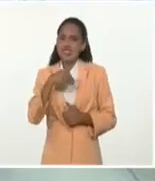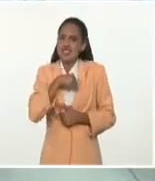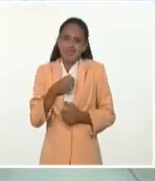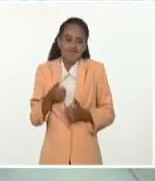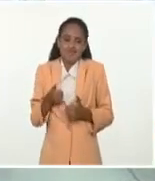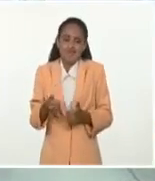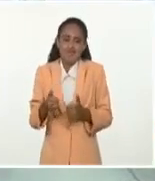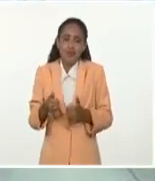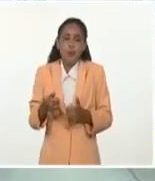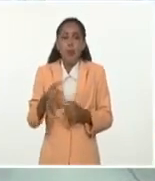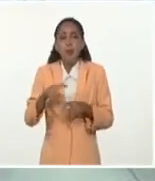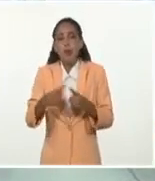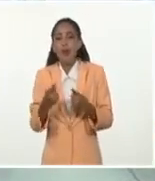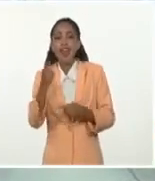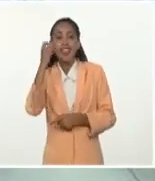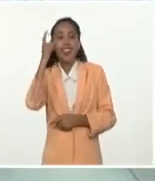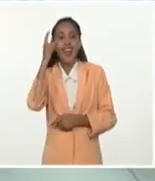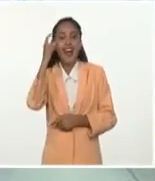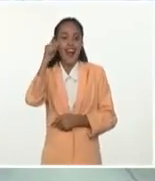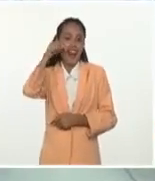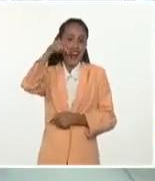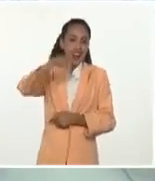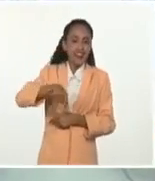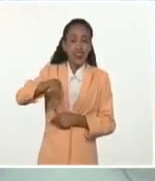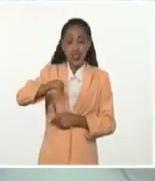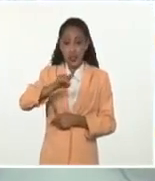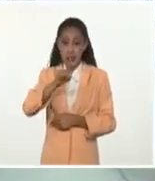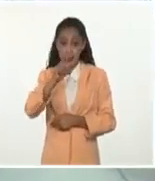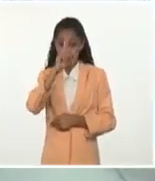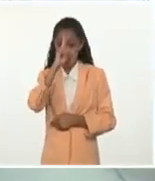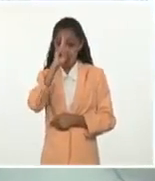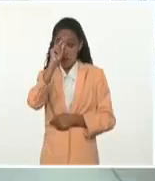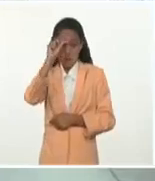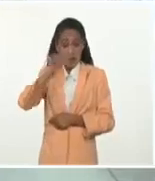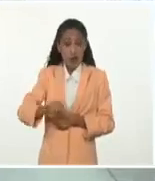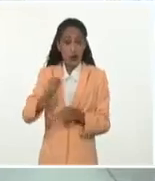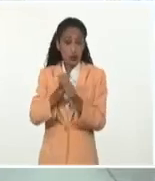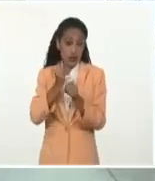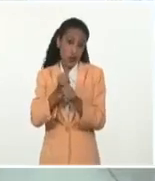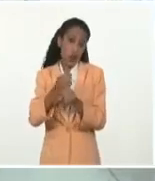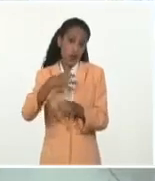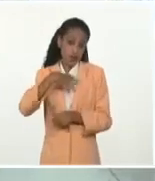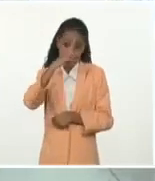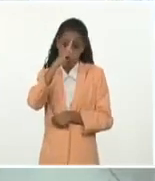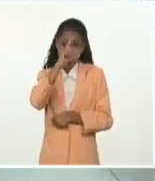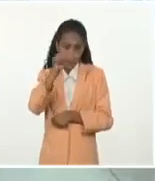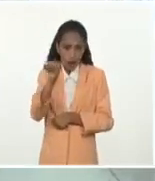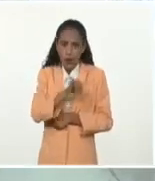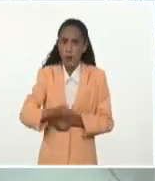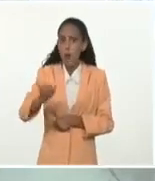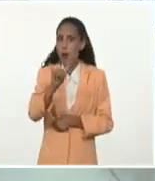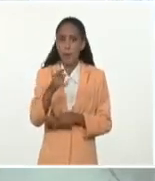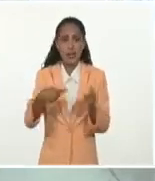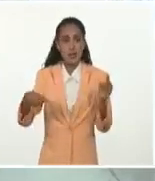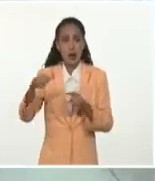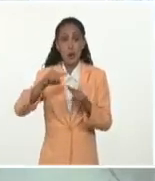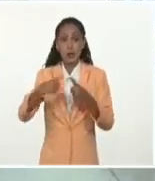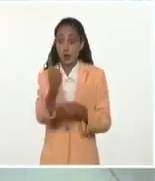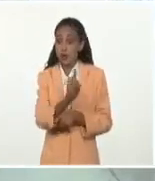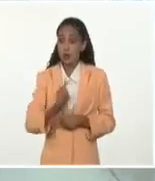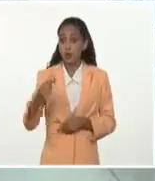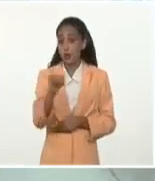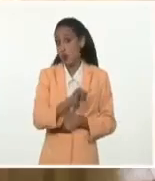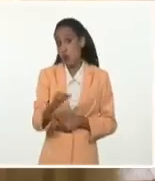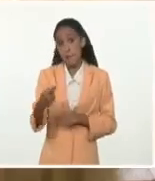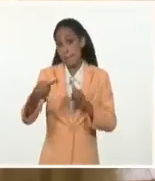hayan tomado la iniciativa del sector de salud como primera línea para vacunar, ya que estamos en el enfrentamiento